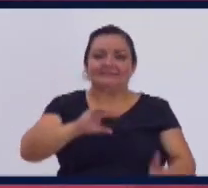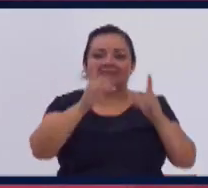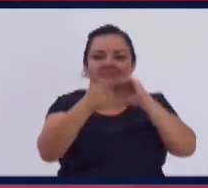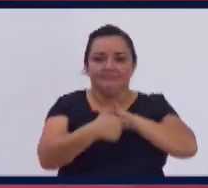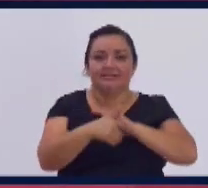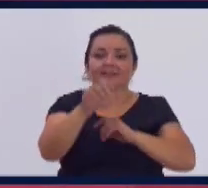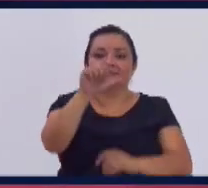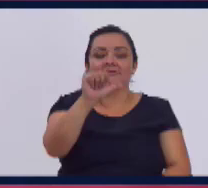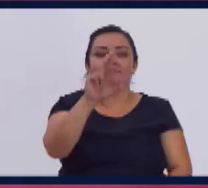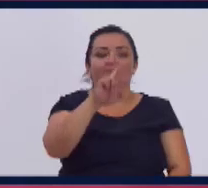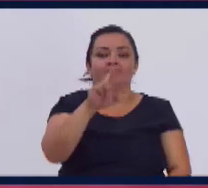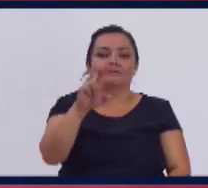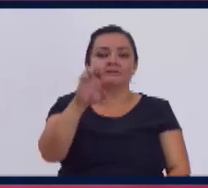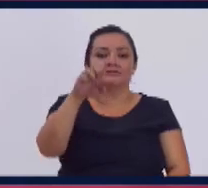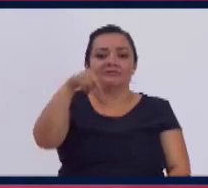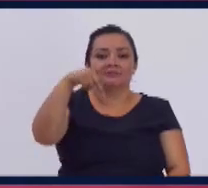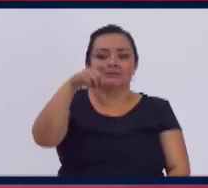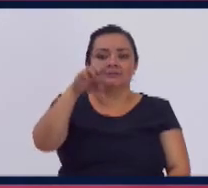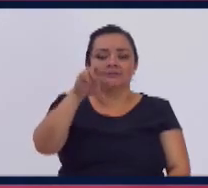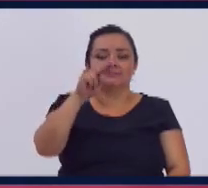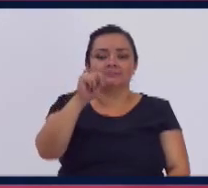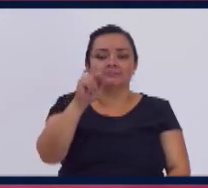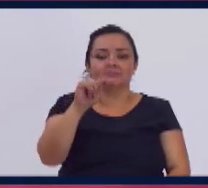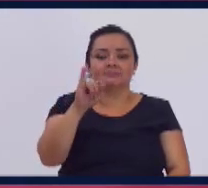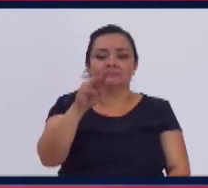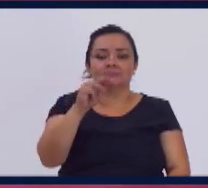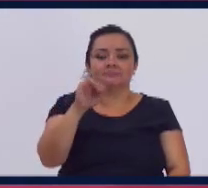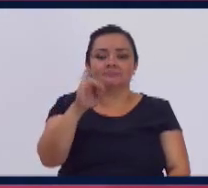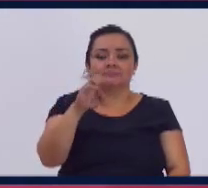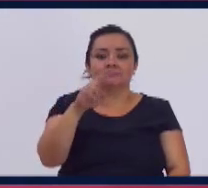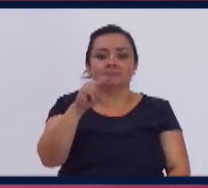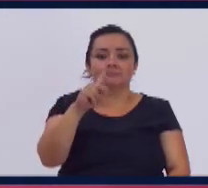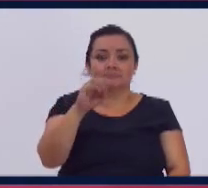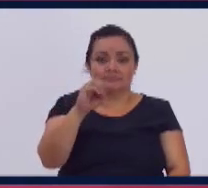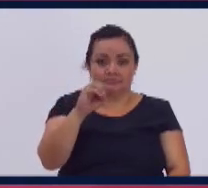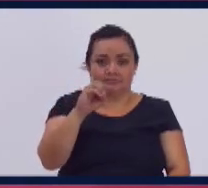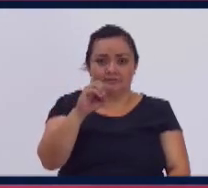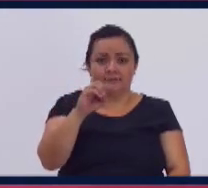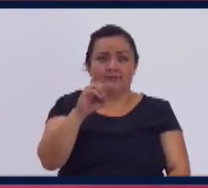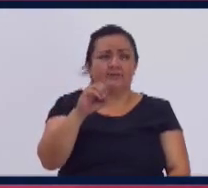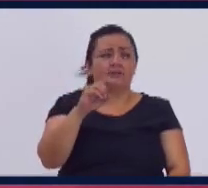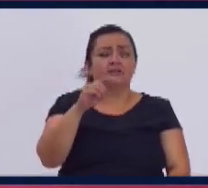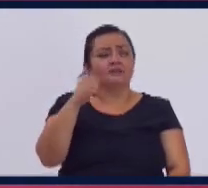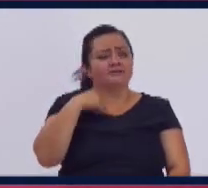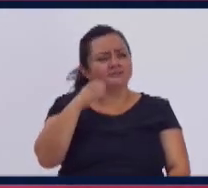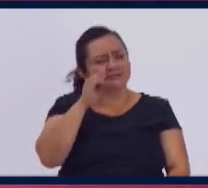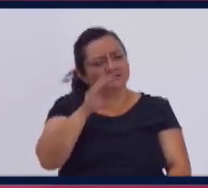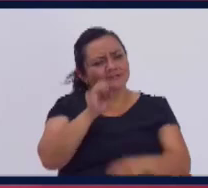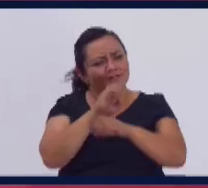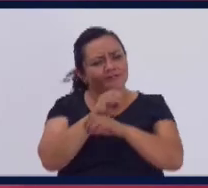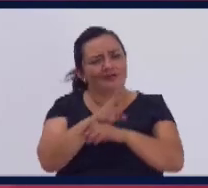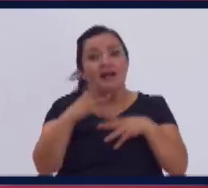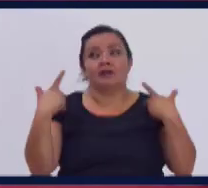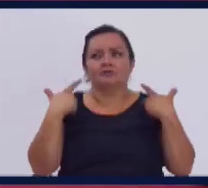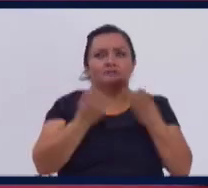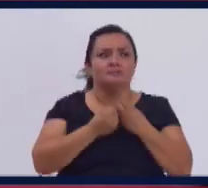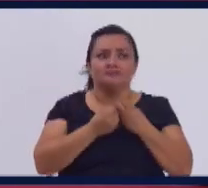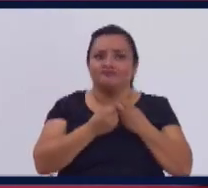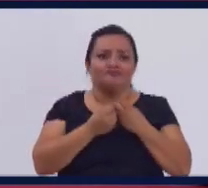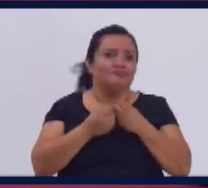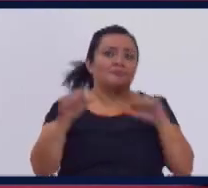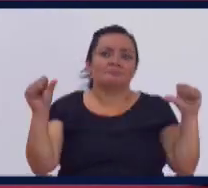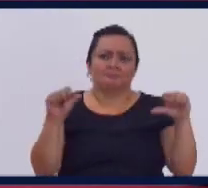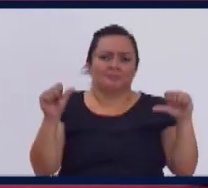Y les decía a los muchachos, no esperen que la sociedad les aplauda, no esperen que la sociedad los reciba. Ustedes, según la sociedad, están